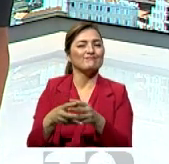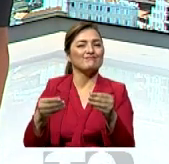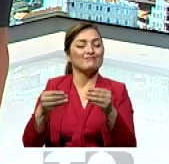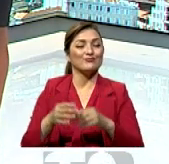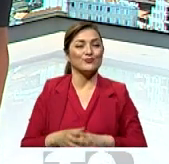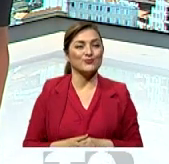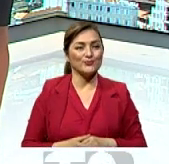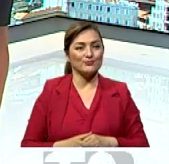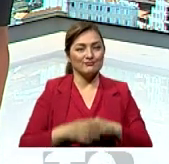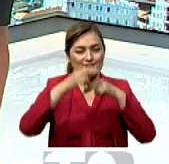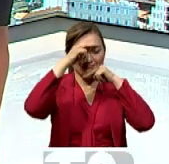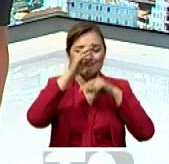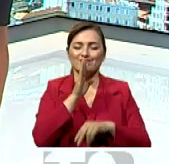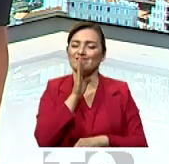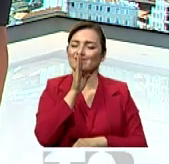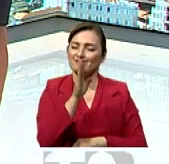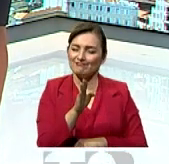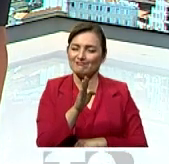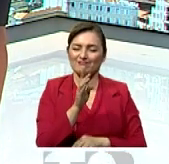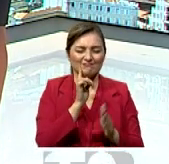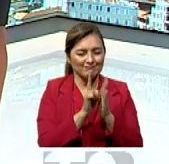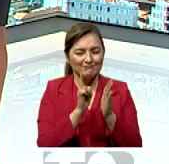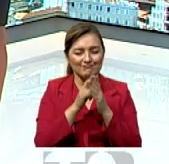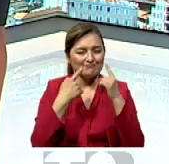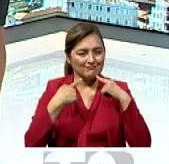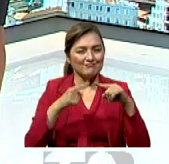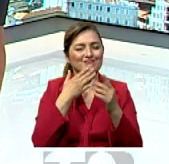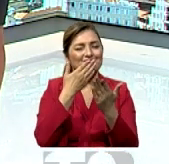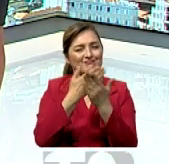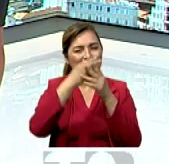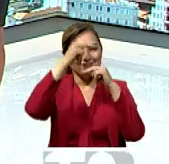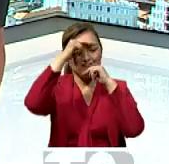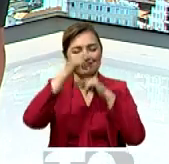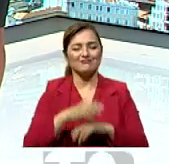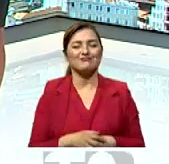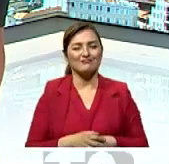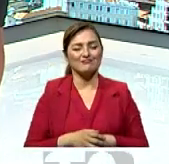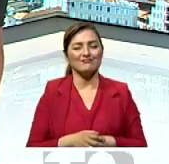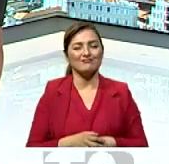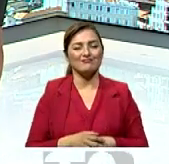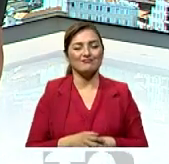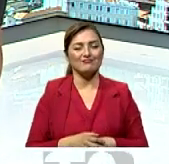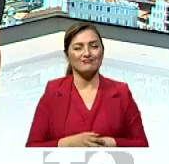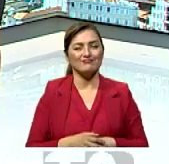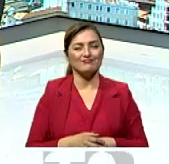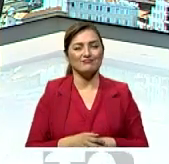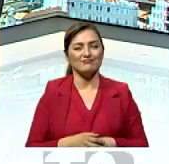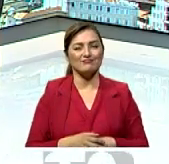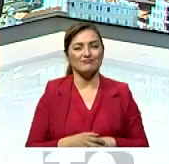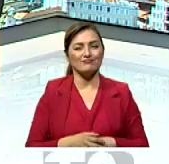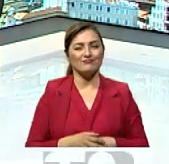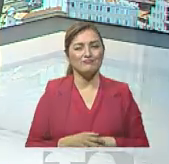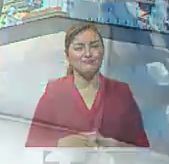En este noticiero siempre serán reportados. Les agradezco por haber estado este día junto a nosotros. Ya vienen corto.